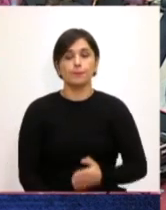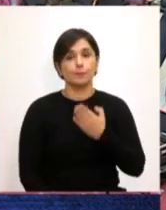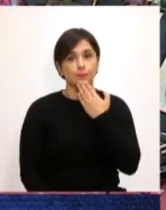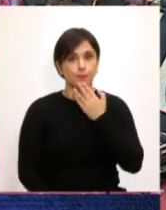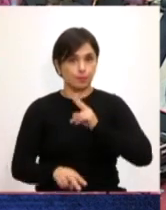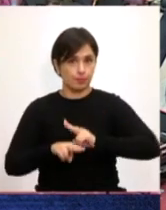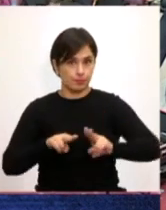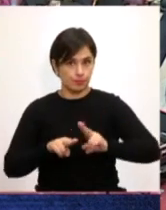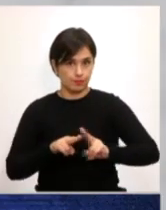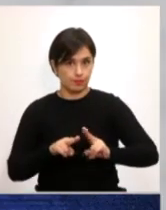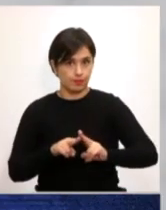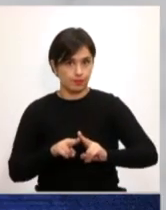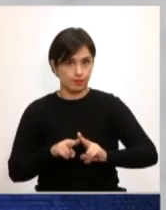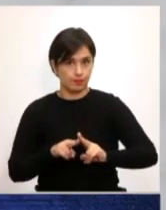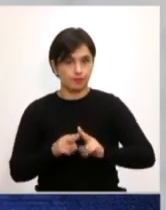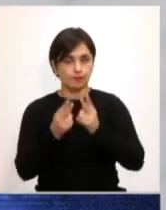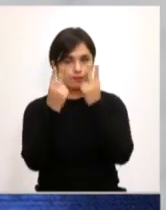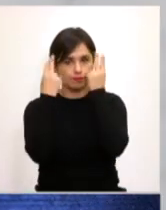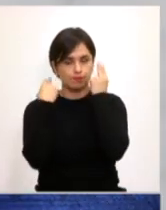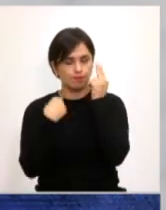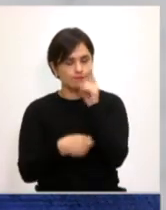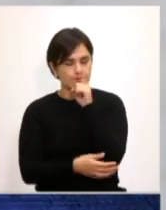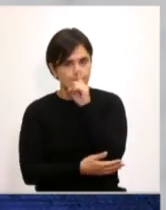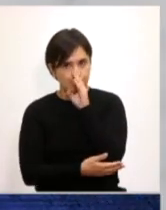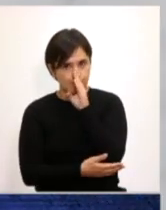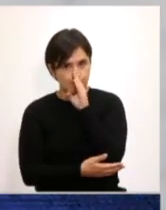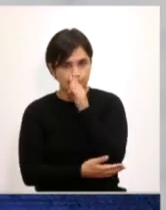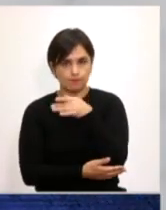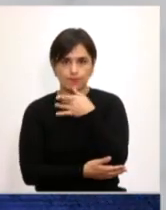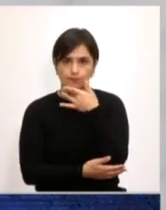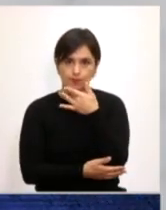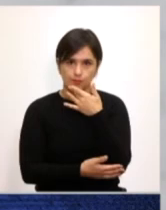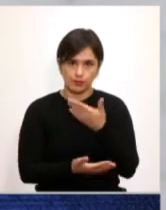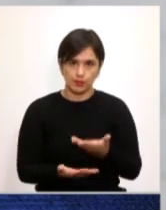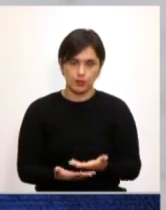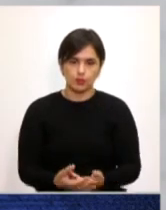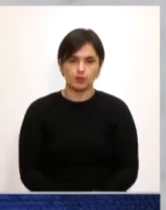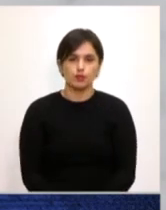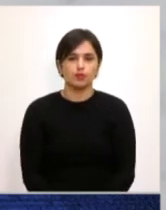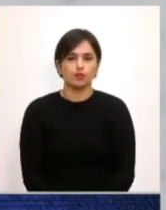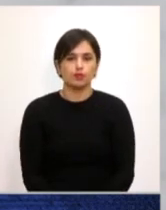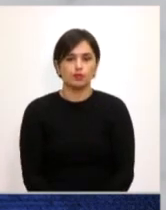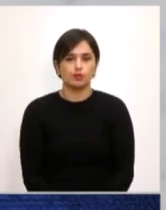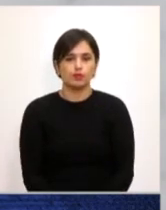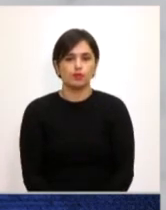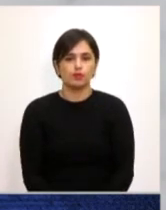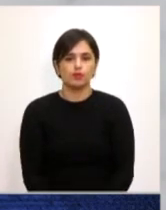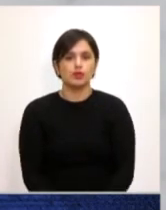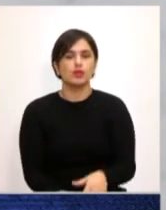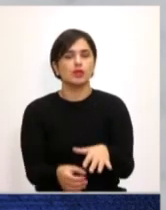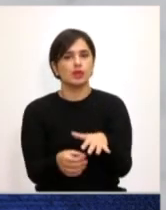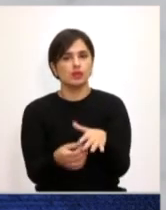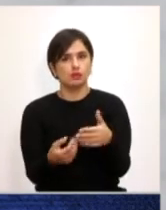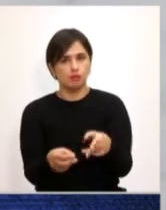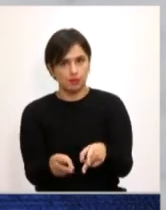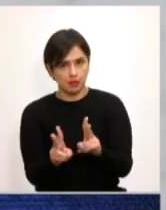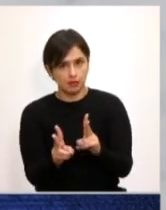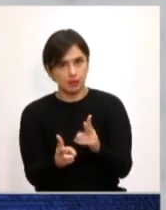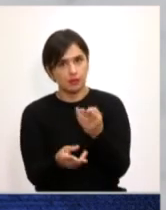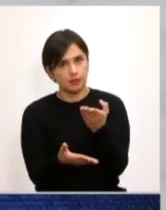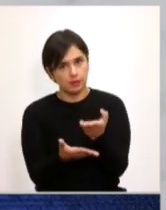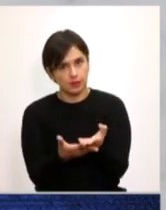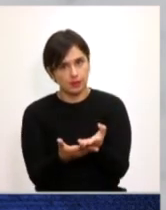También lo he hecho desde una posición de humildad y sencillez. Desde esa realidad, permítanme